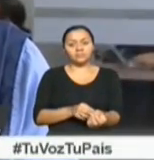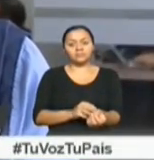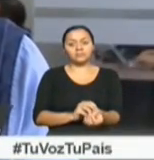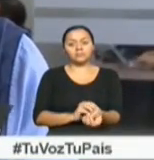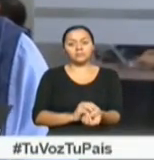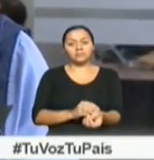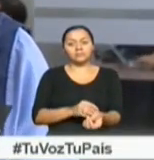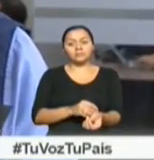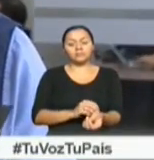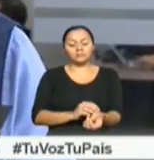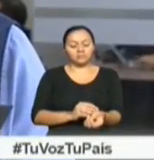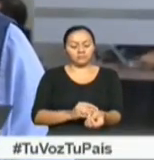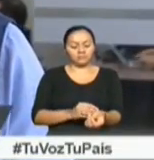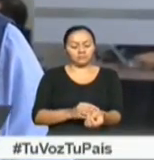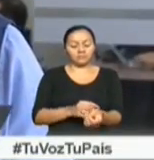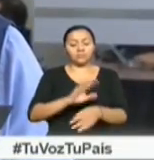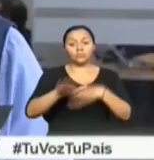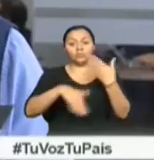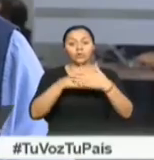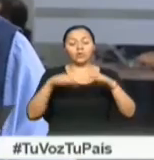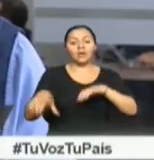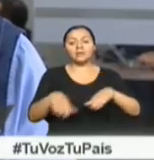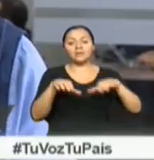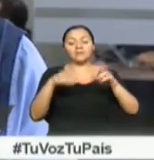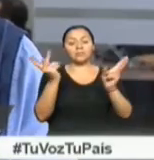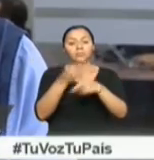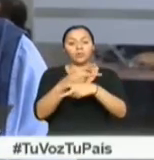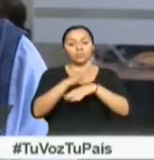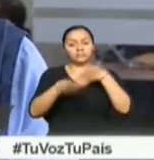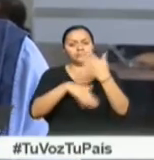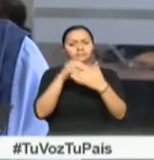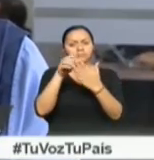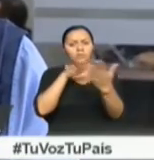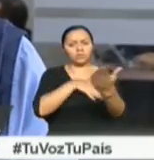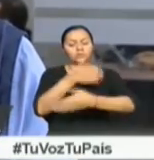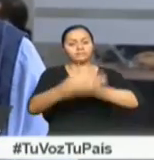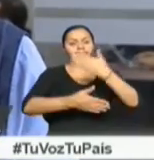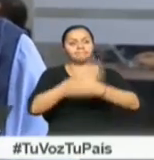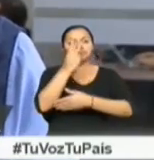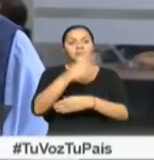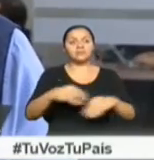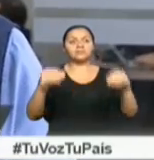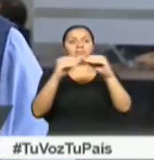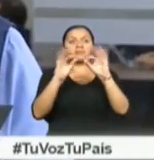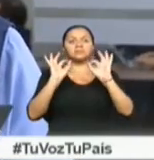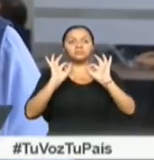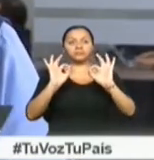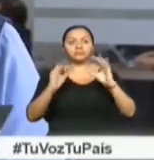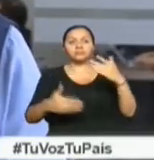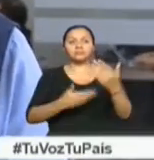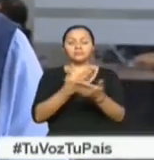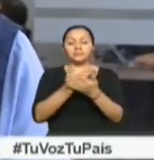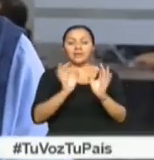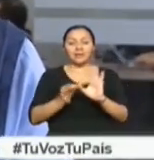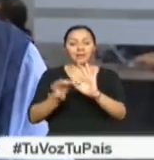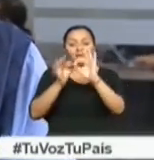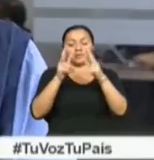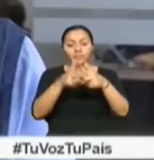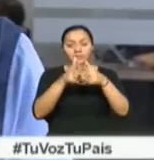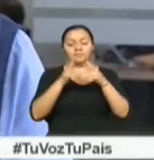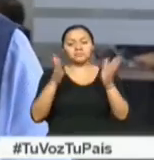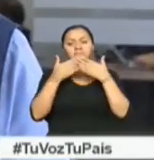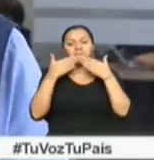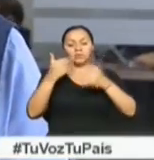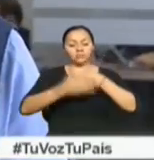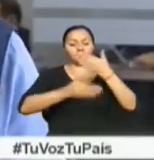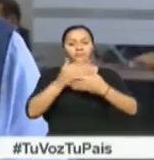sus actividades productivas sean con proyectos que sean totalmente sostenibles, sustentables, y eso garantiza también la fuente de reparo del crédito y, lógicamente, el mejoramiento